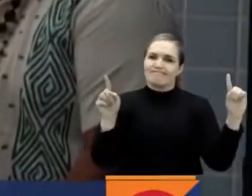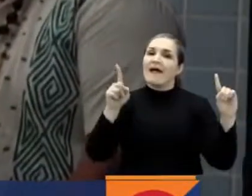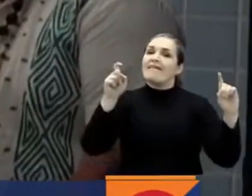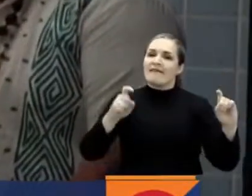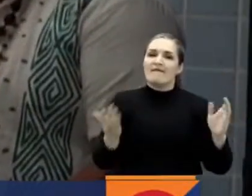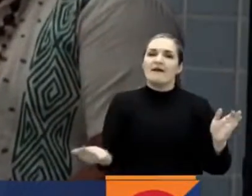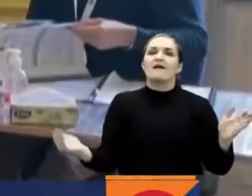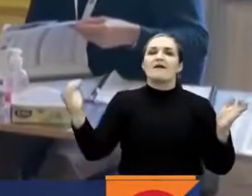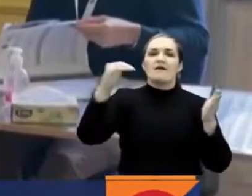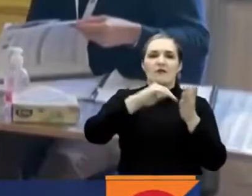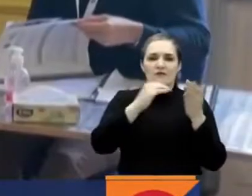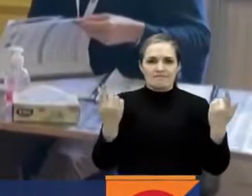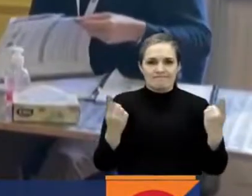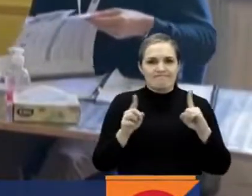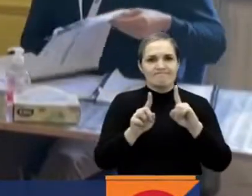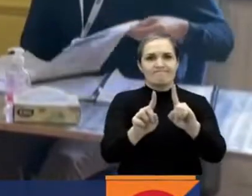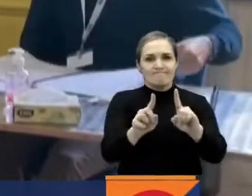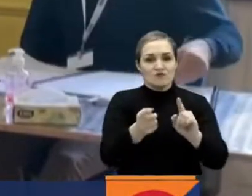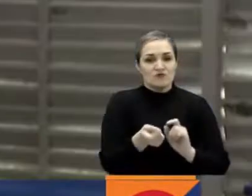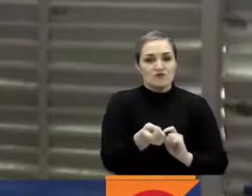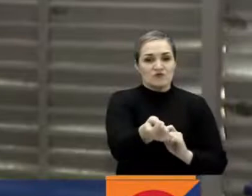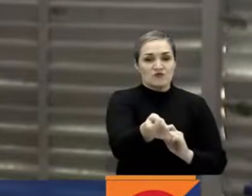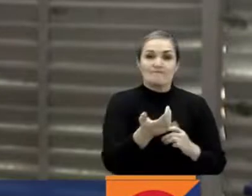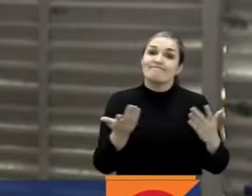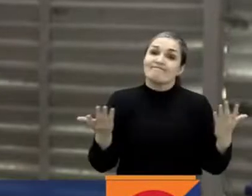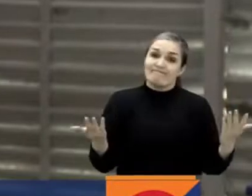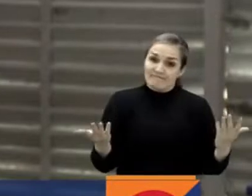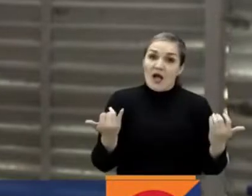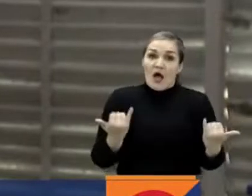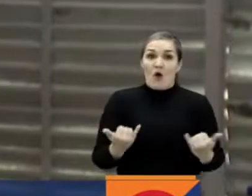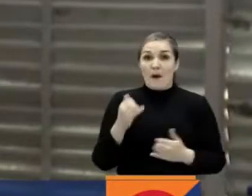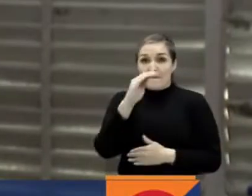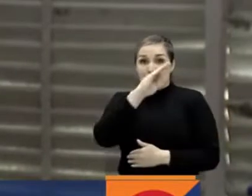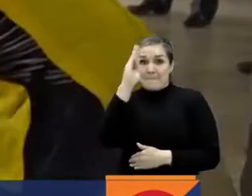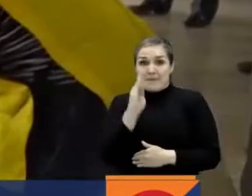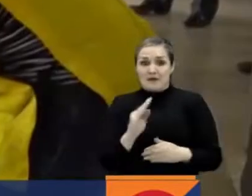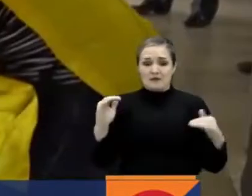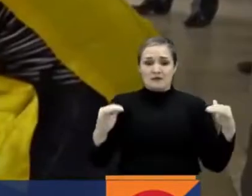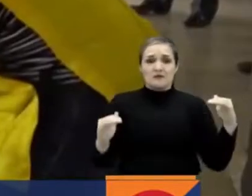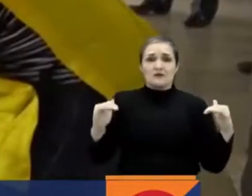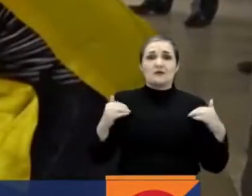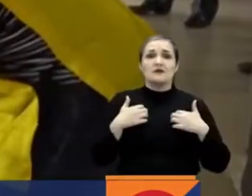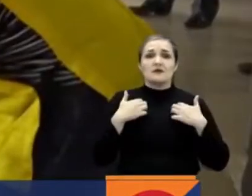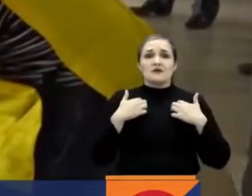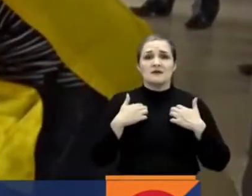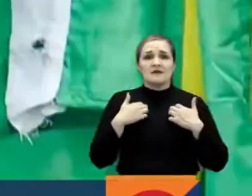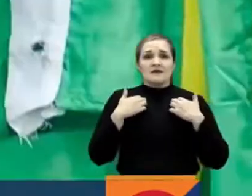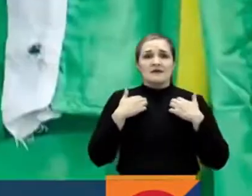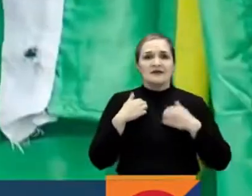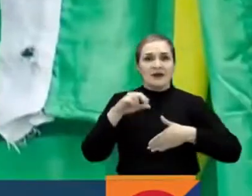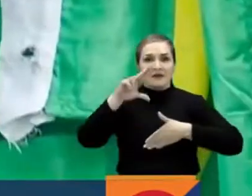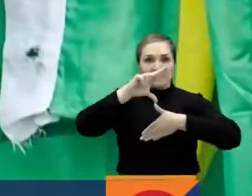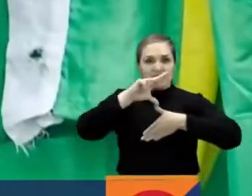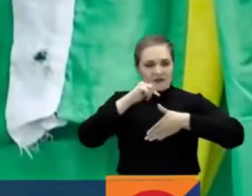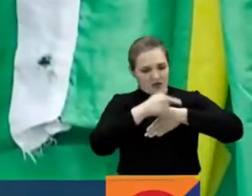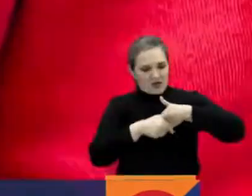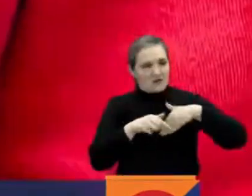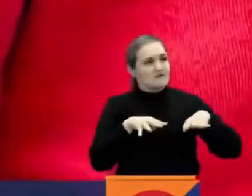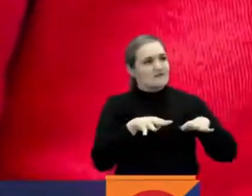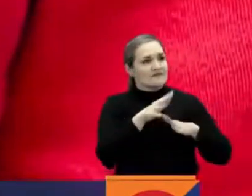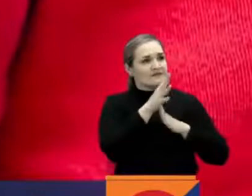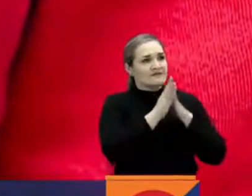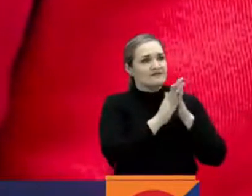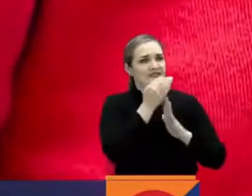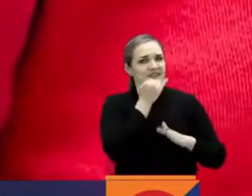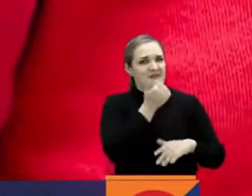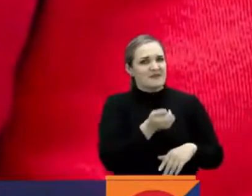del país en su jornada más definitiva. Y así es como Brasil deja con el aliento contenido a América Latina y el tono con el que